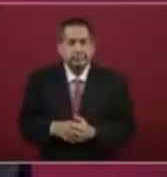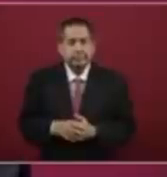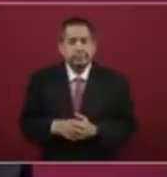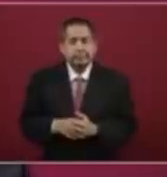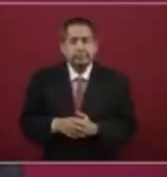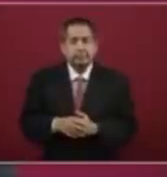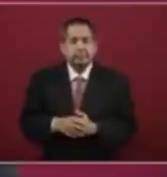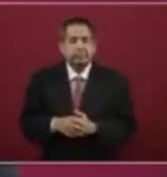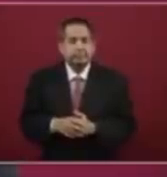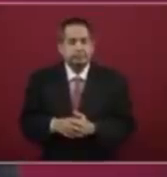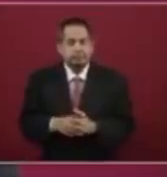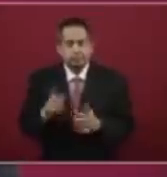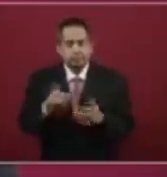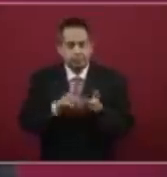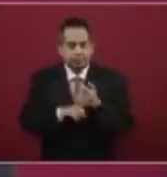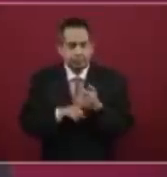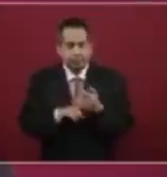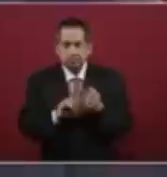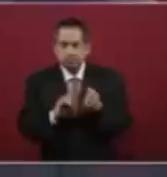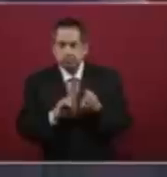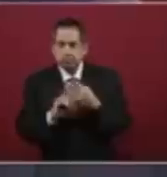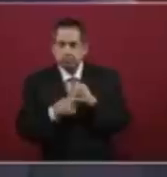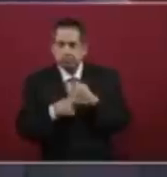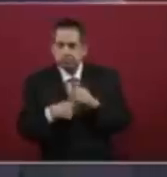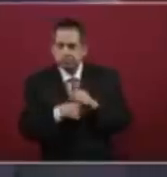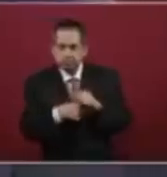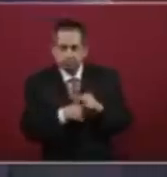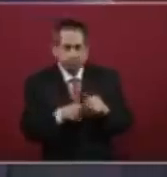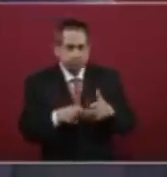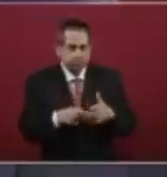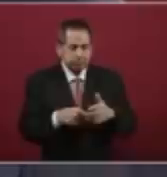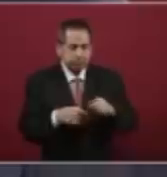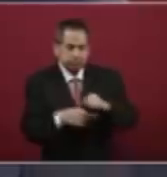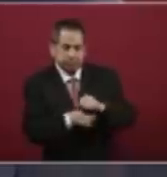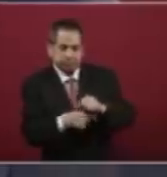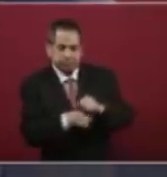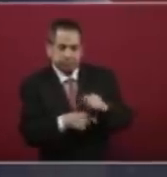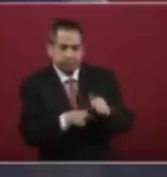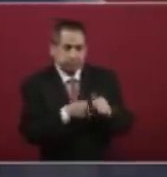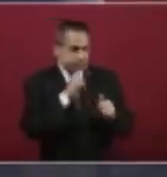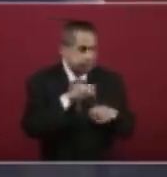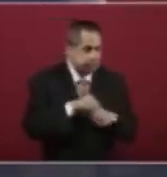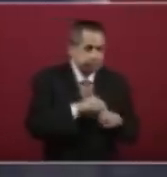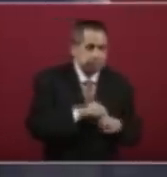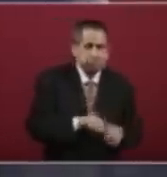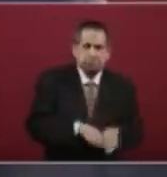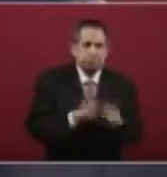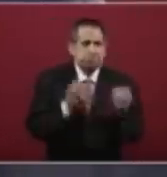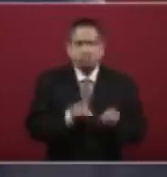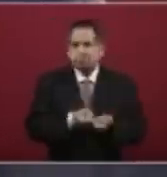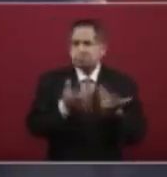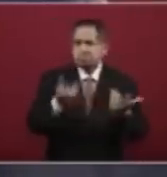ahí en el subsuelo, las corrientes subterráneas,